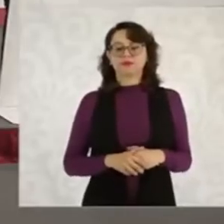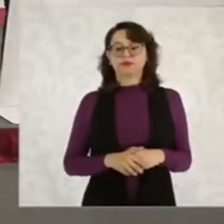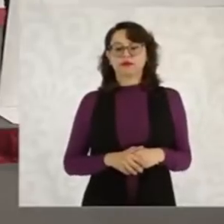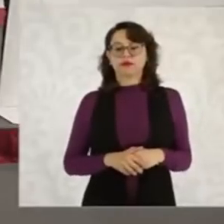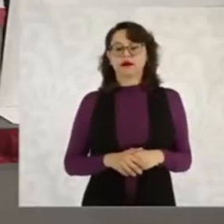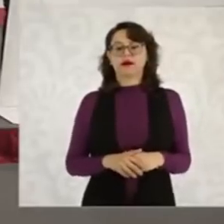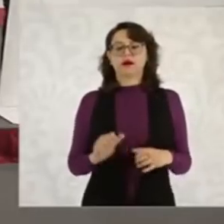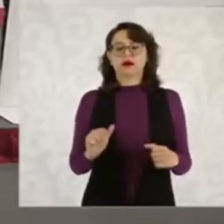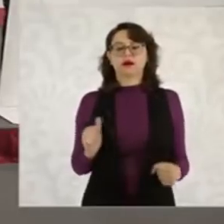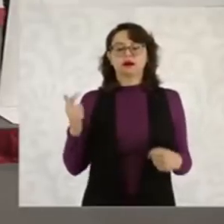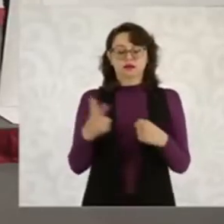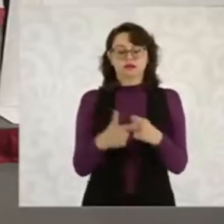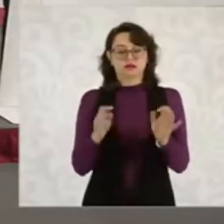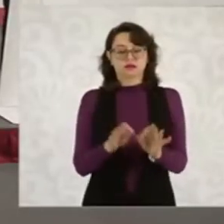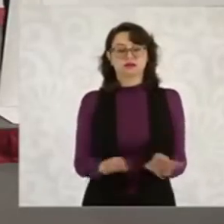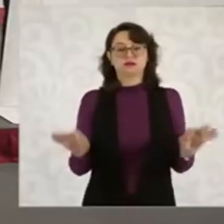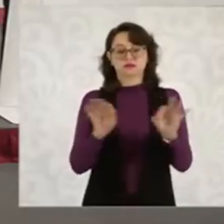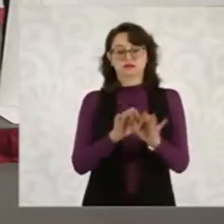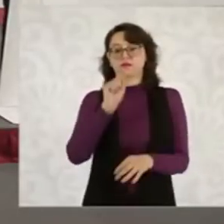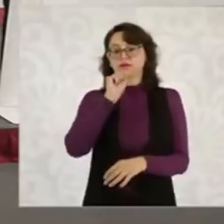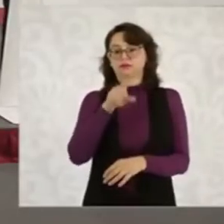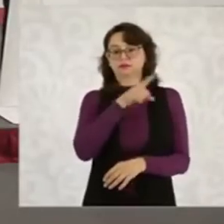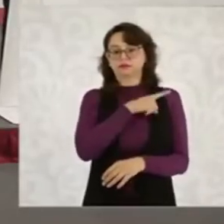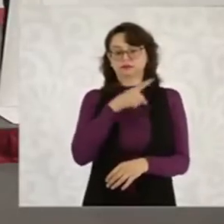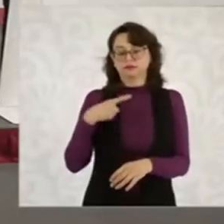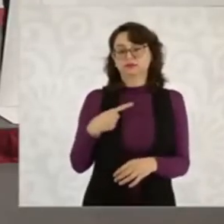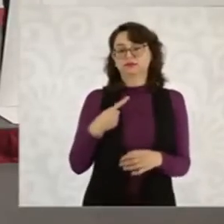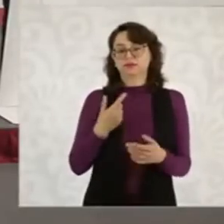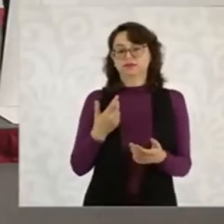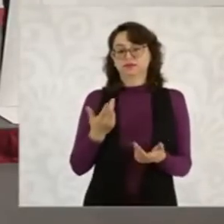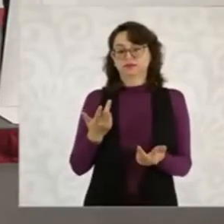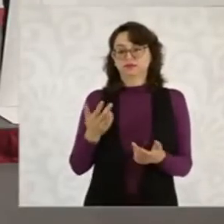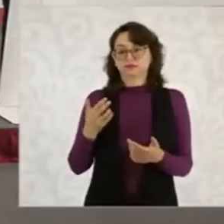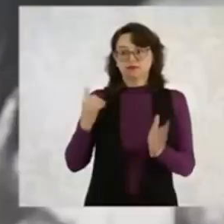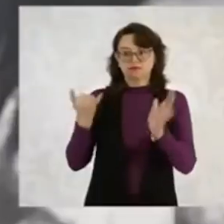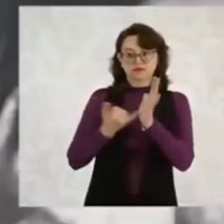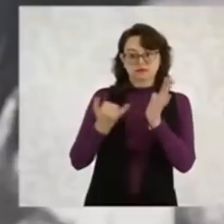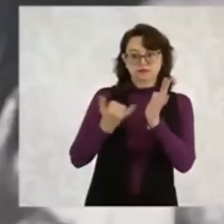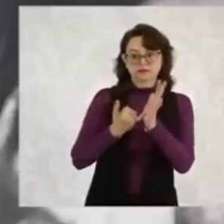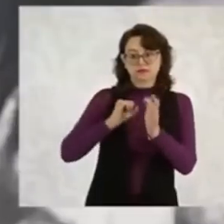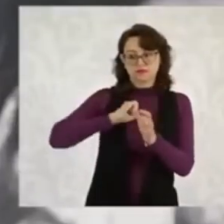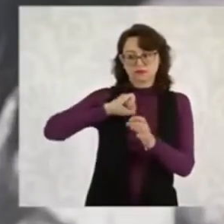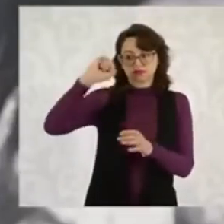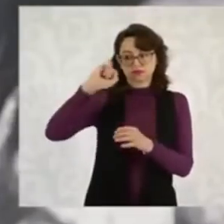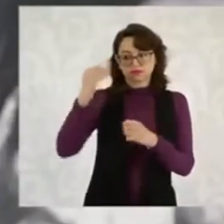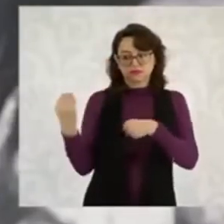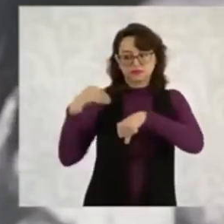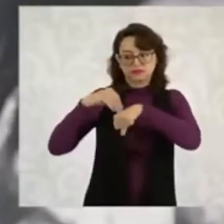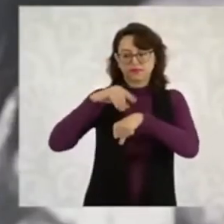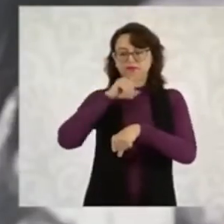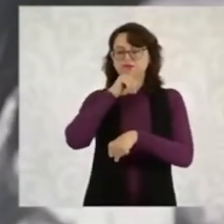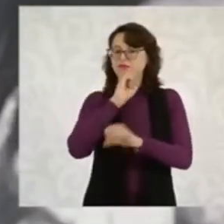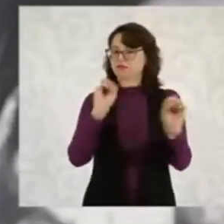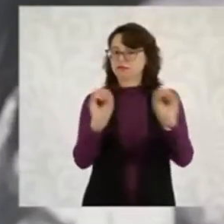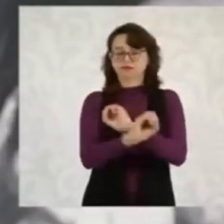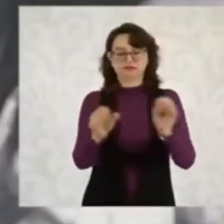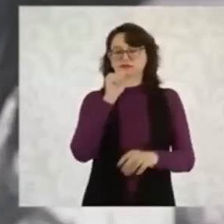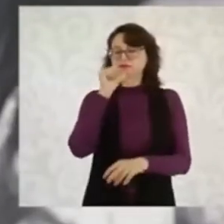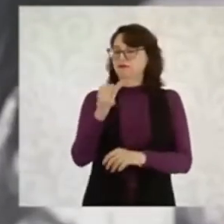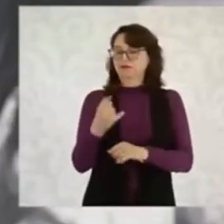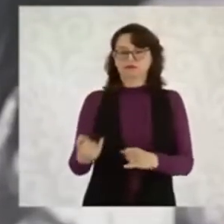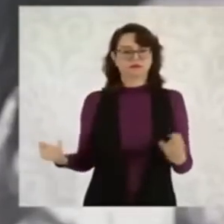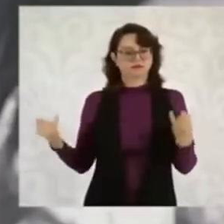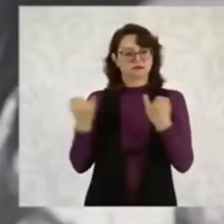que destacar, no hay un cambio en el régimen fiscal, no hay un aumento de impuestos con esta reforma,